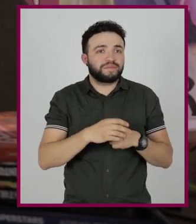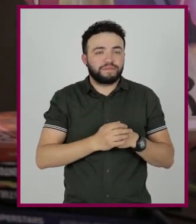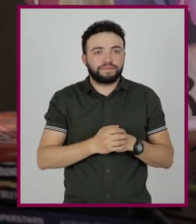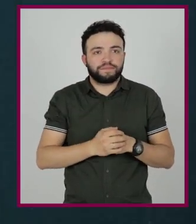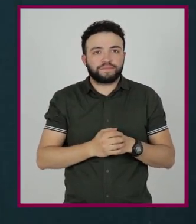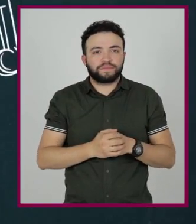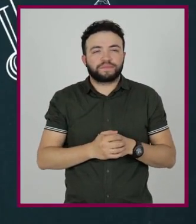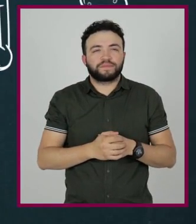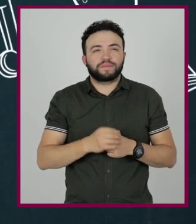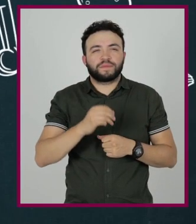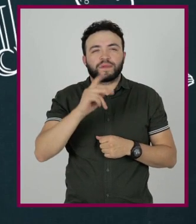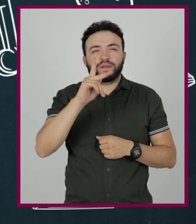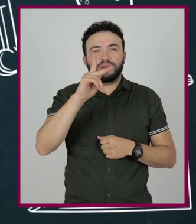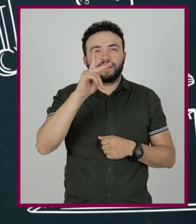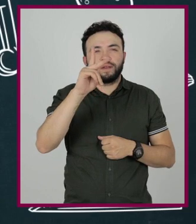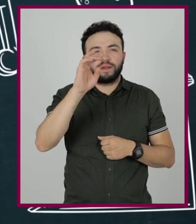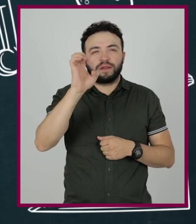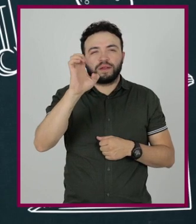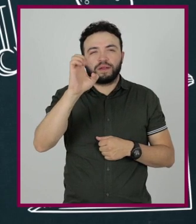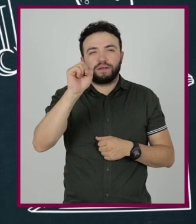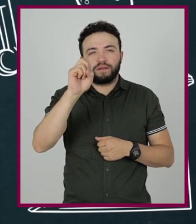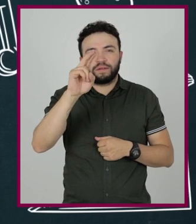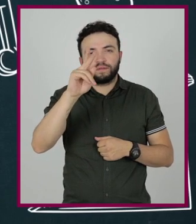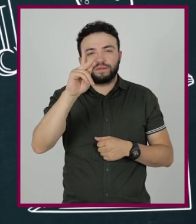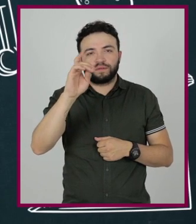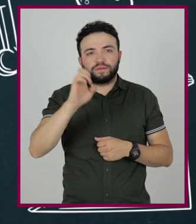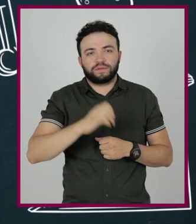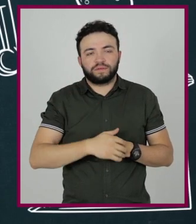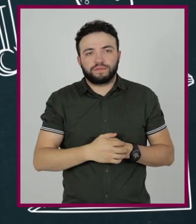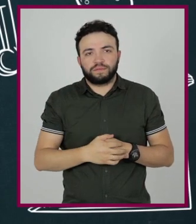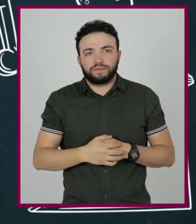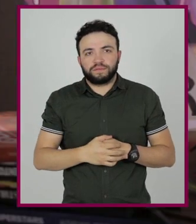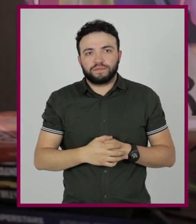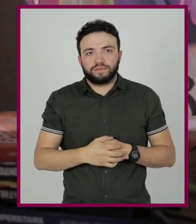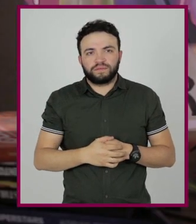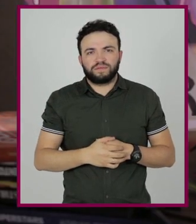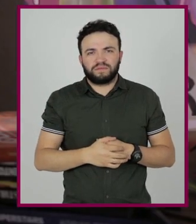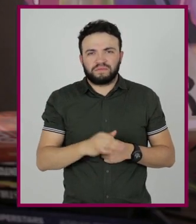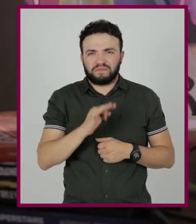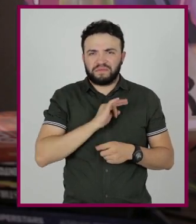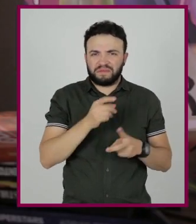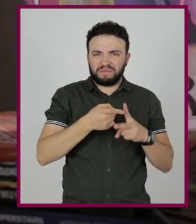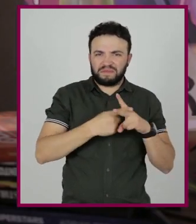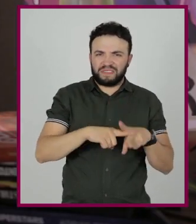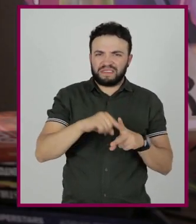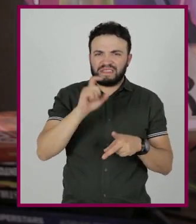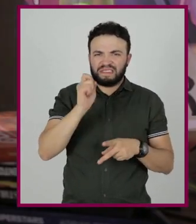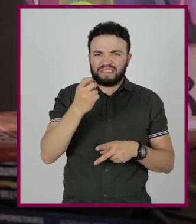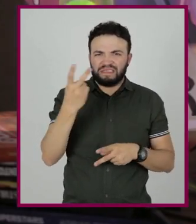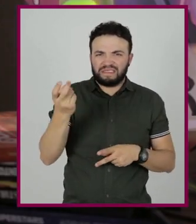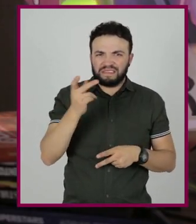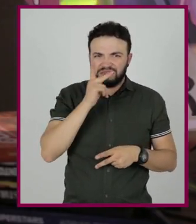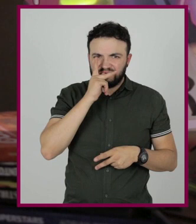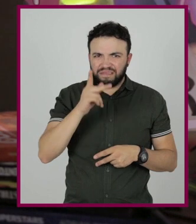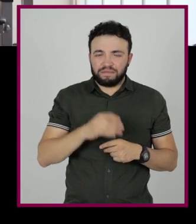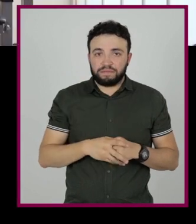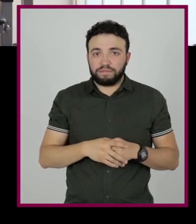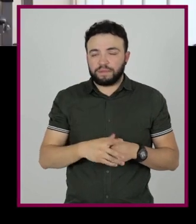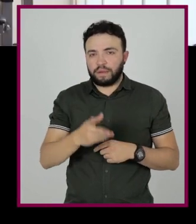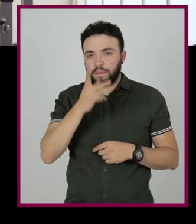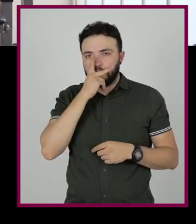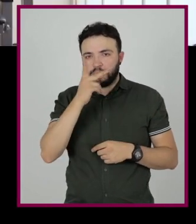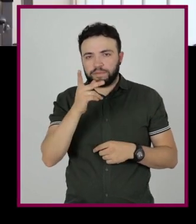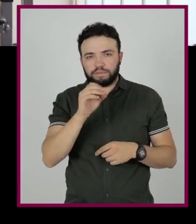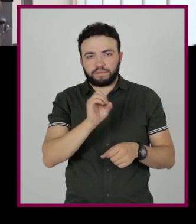Entonces... El plesupe. Ah, ya. ¿Puedes empezar por explicar qué es?